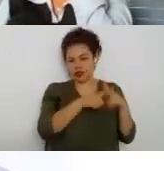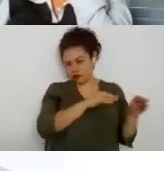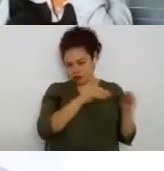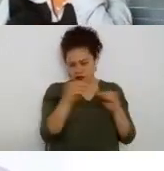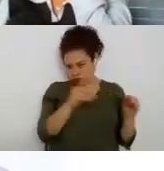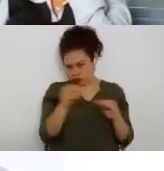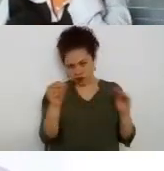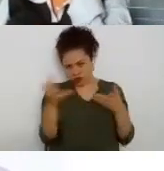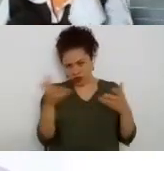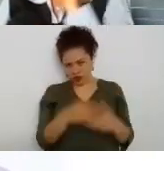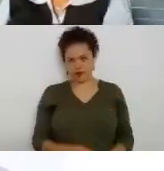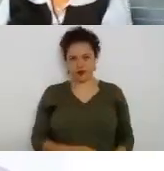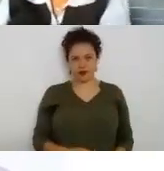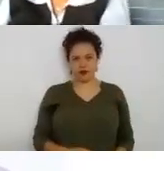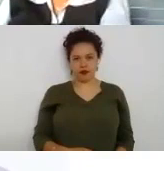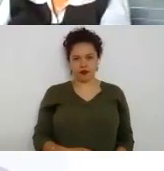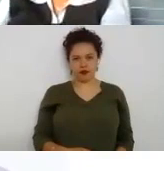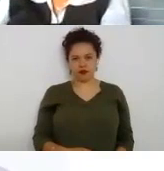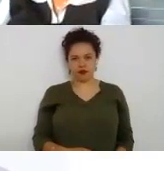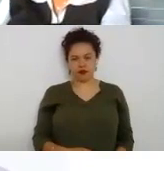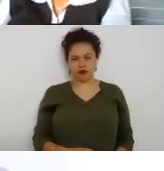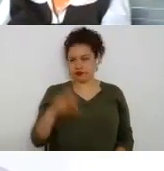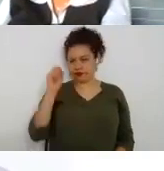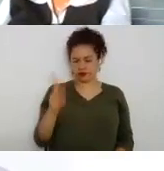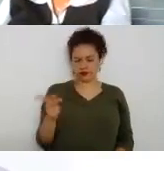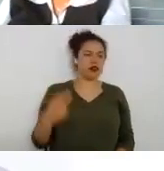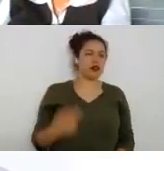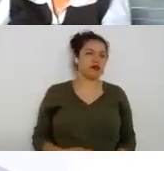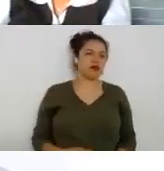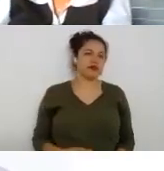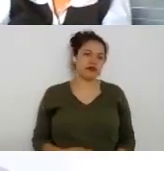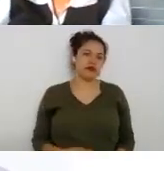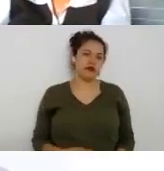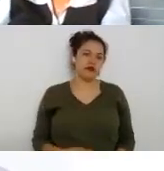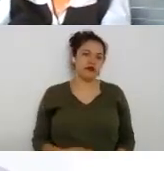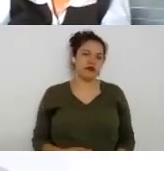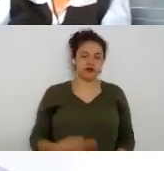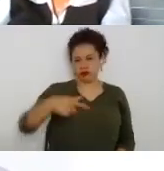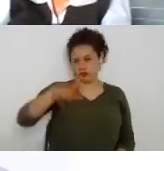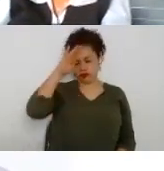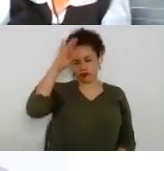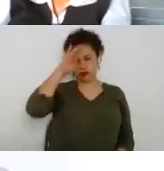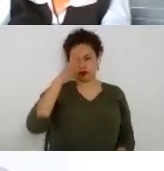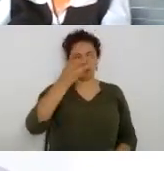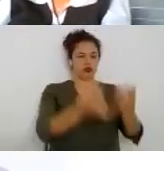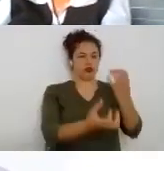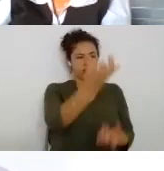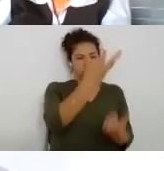del paciente. Ok, pero supongamos que estamos en un incendio, en un conato de incendio.